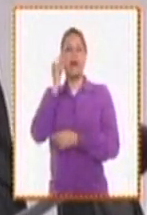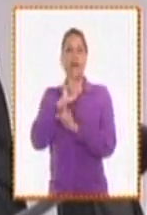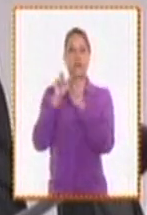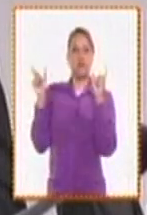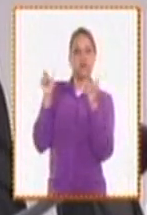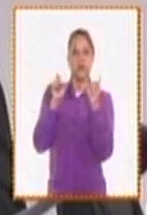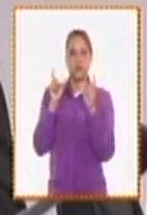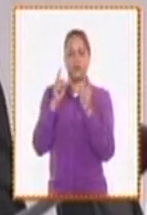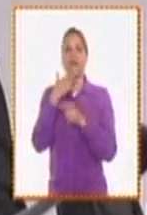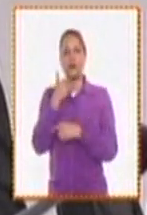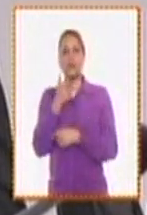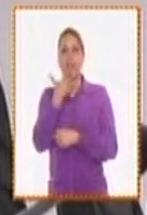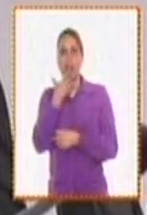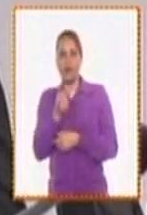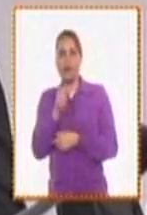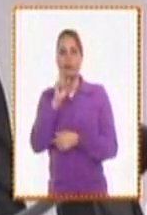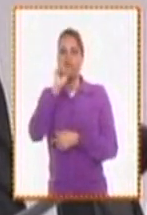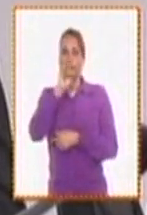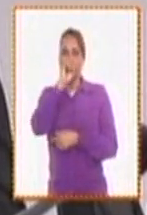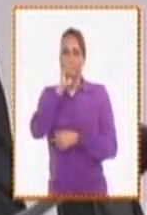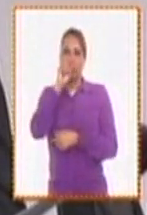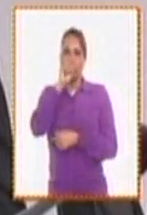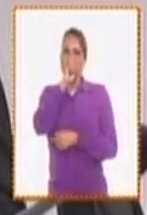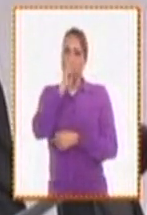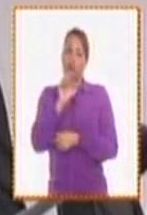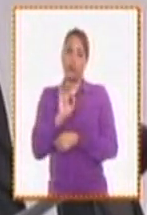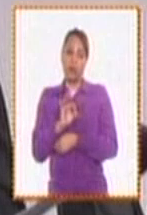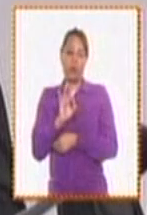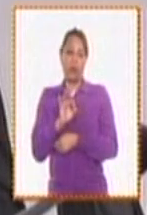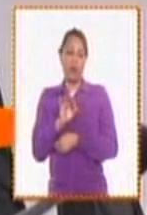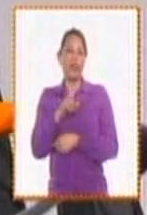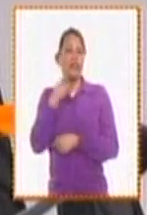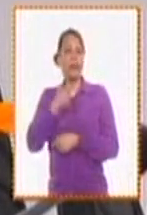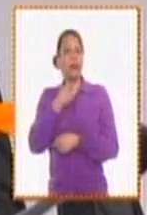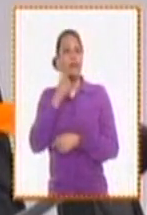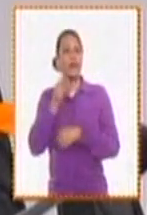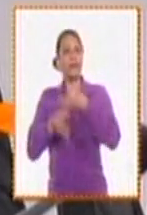entonces incurrir en este tipo de hechos. Hay que explicar que nada estamos